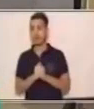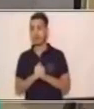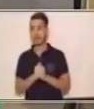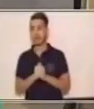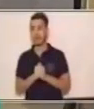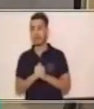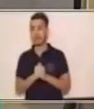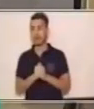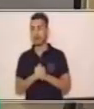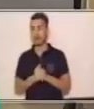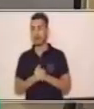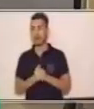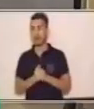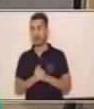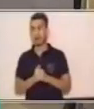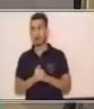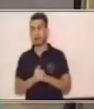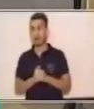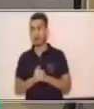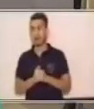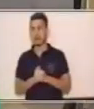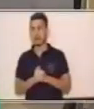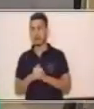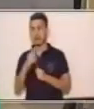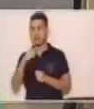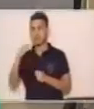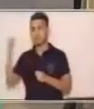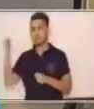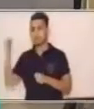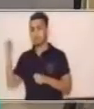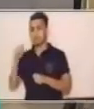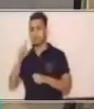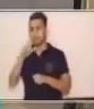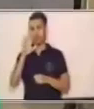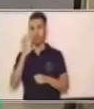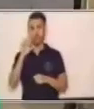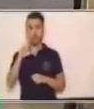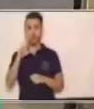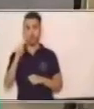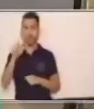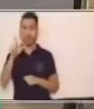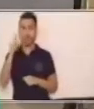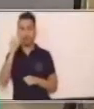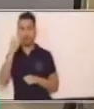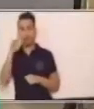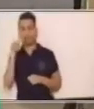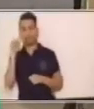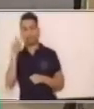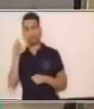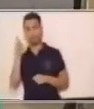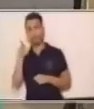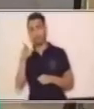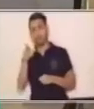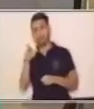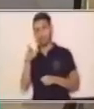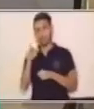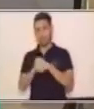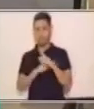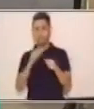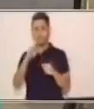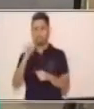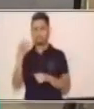el tema que vemos acá, localizar fracciones en la recta numérica hasta 10